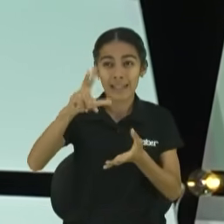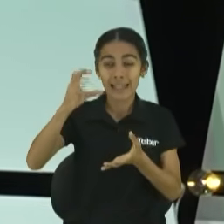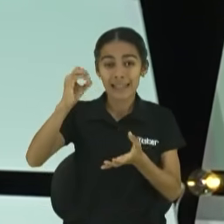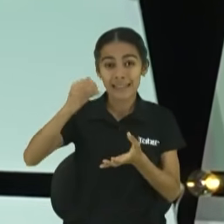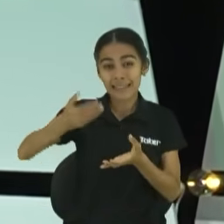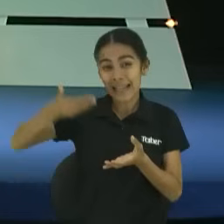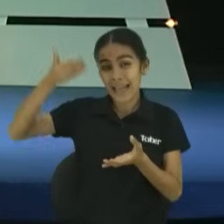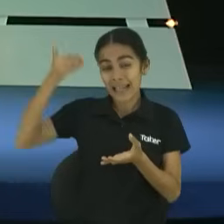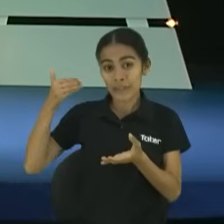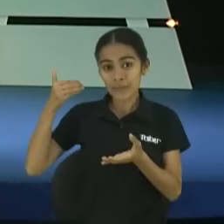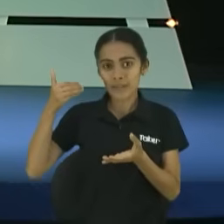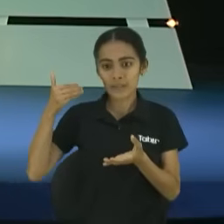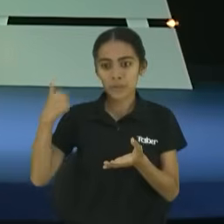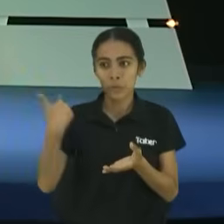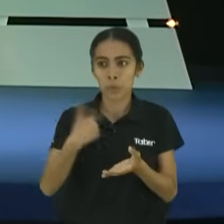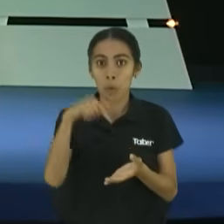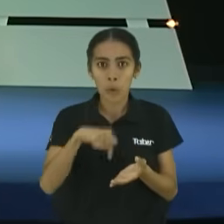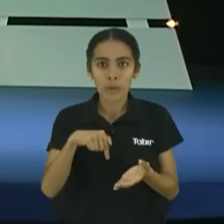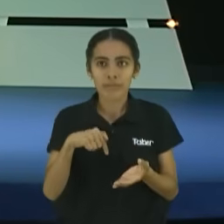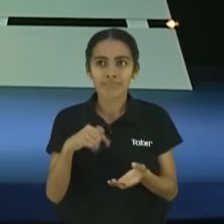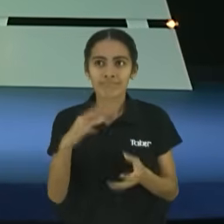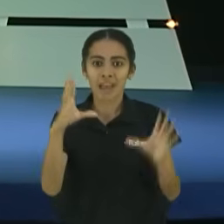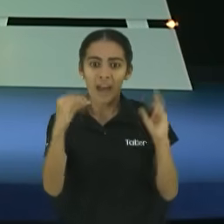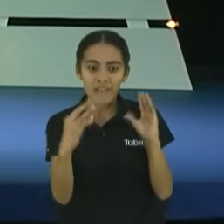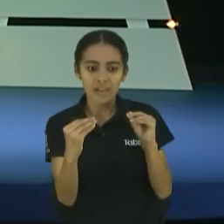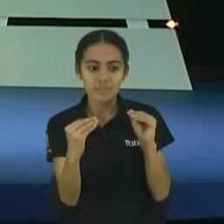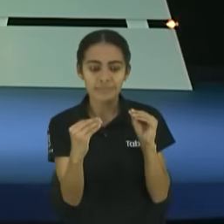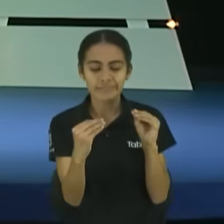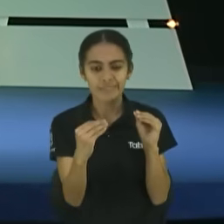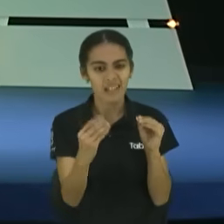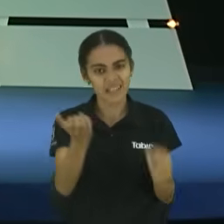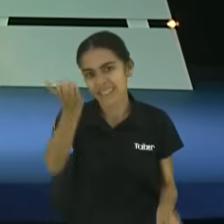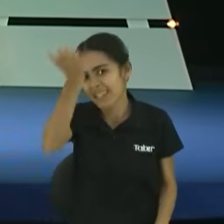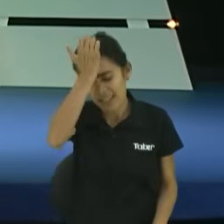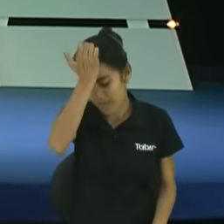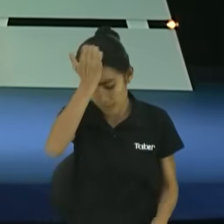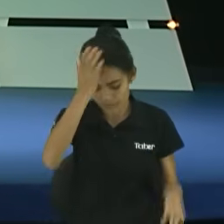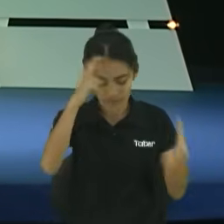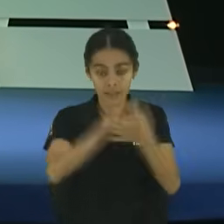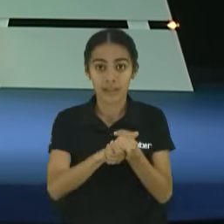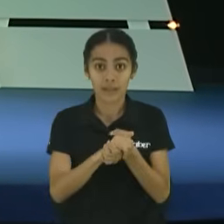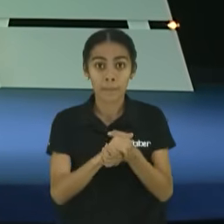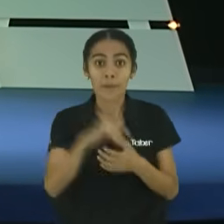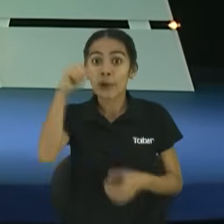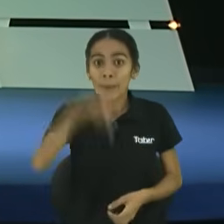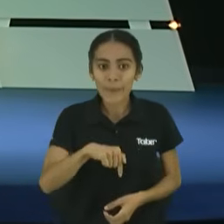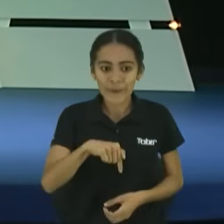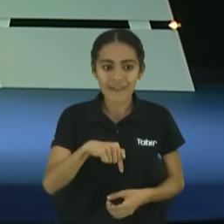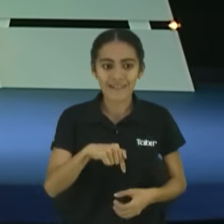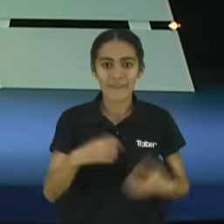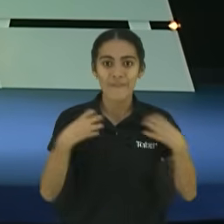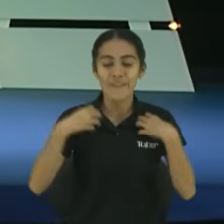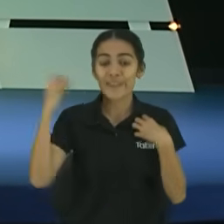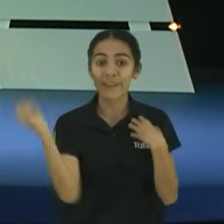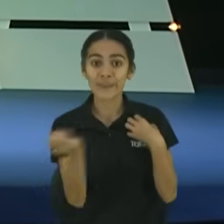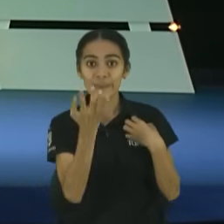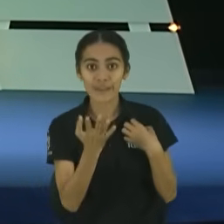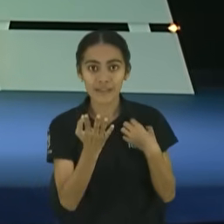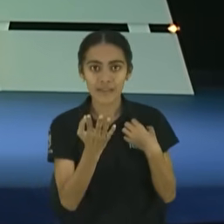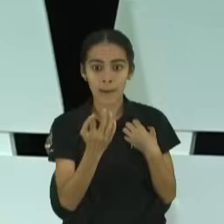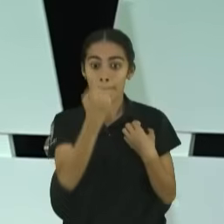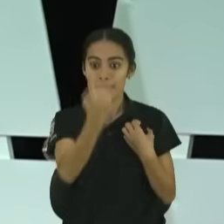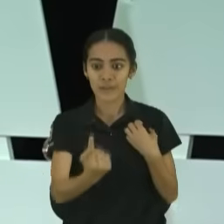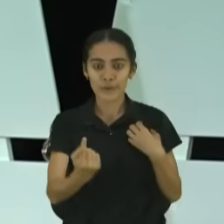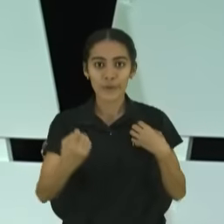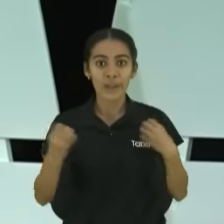ese fracaso. Usted ahora es una nueva criatura. Usted ahora tiene una nueva vida en Cristo. Usted ahora tiene un